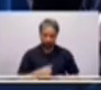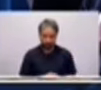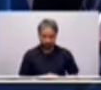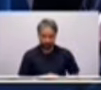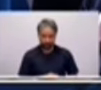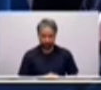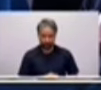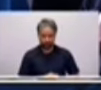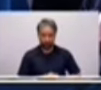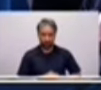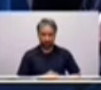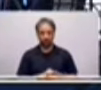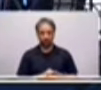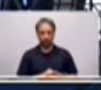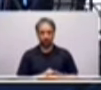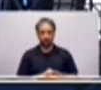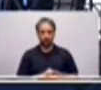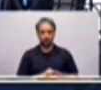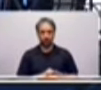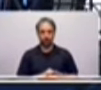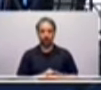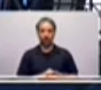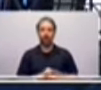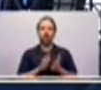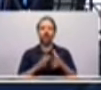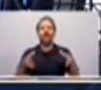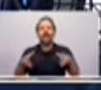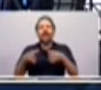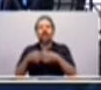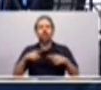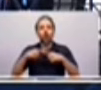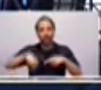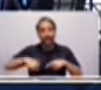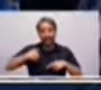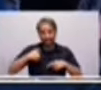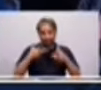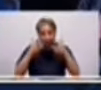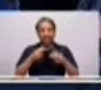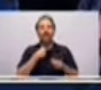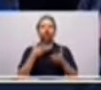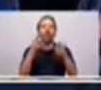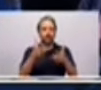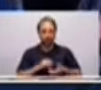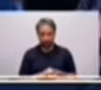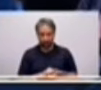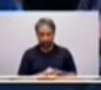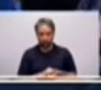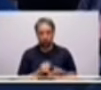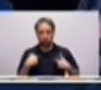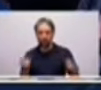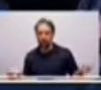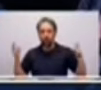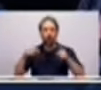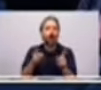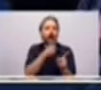Caputo decir que si no se vota, la cosa va a ir mucho peor. Ayer escuchamos a Dorni decir que, por ejemplo, los dólares aumentan porque